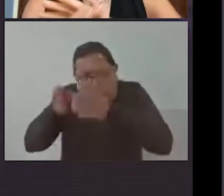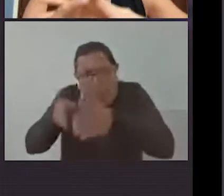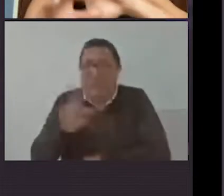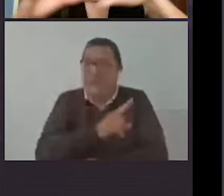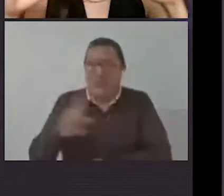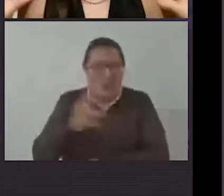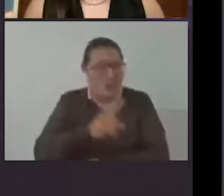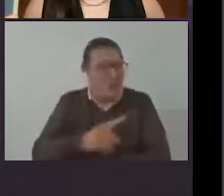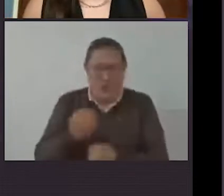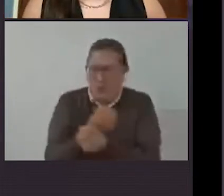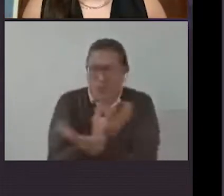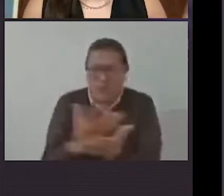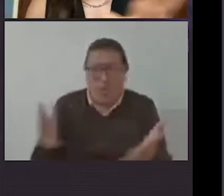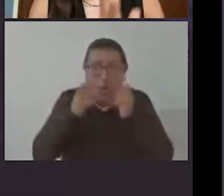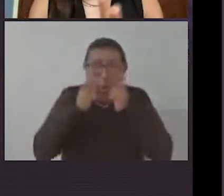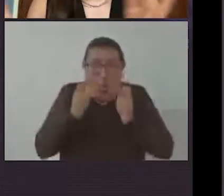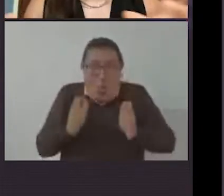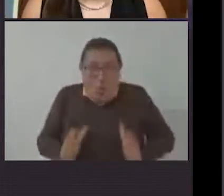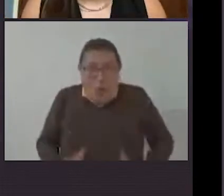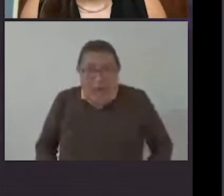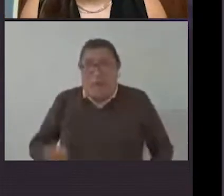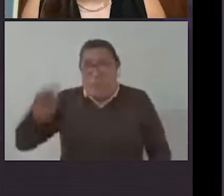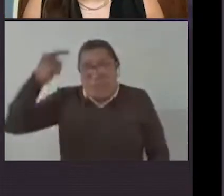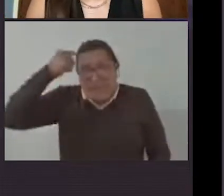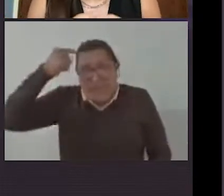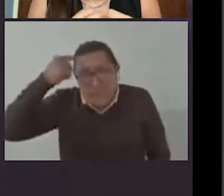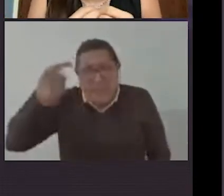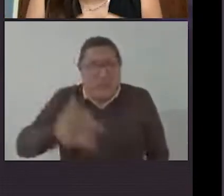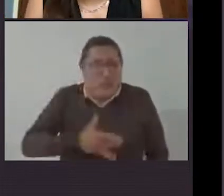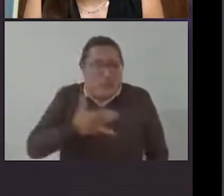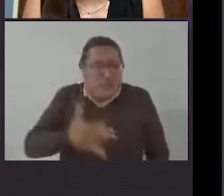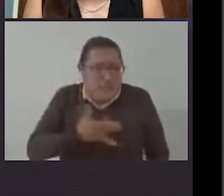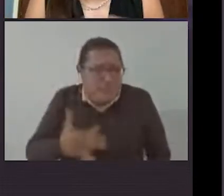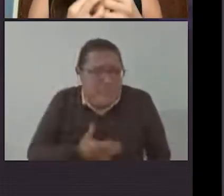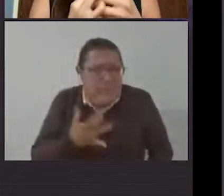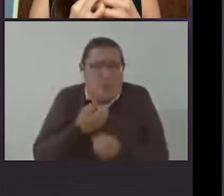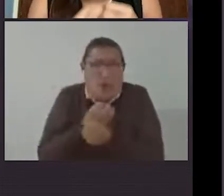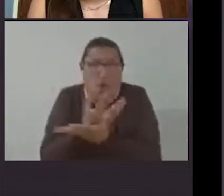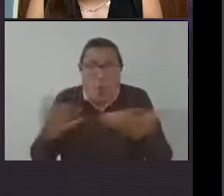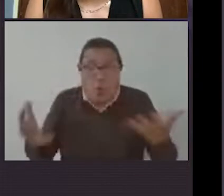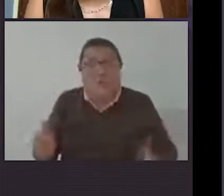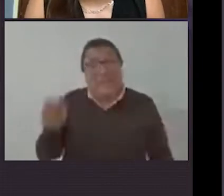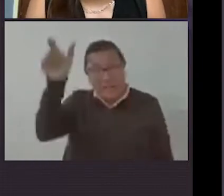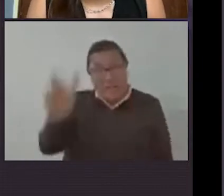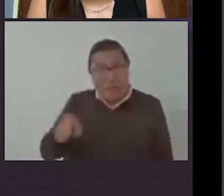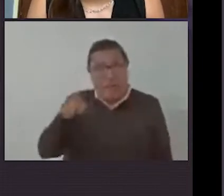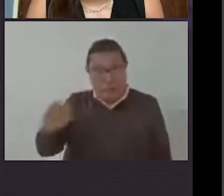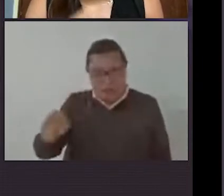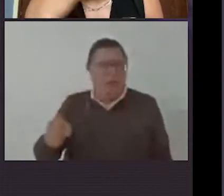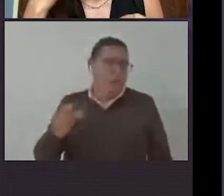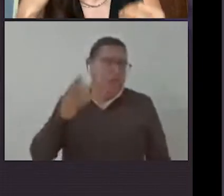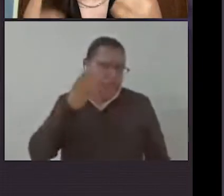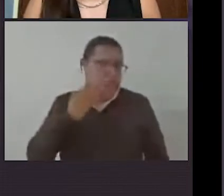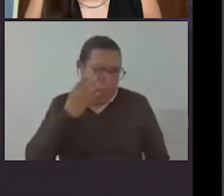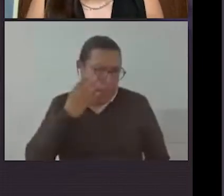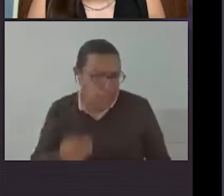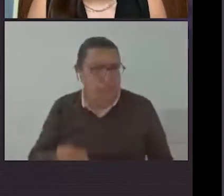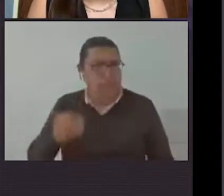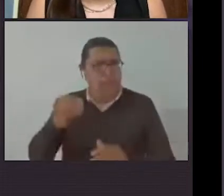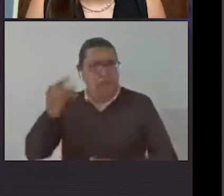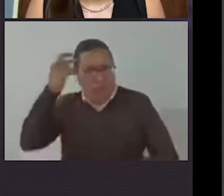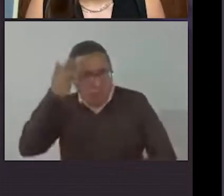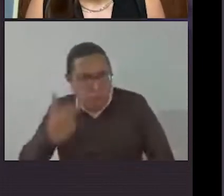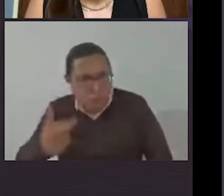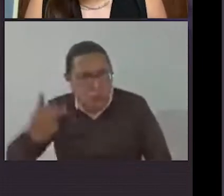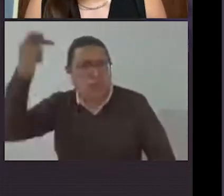sabe de todas las tecnologías, que es muy bueno programando, que es muy bueno desarrollando productos, primero hay un